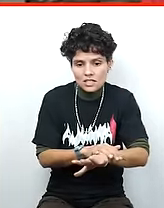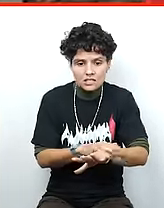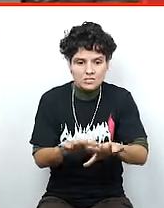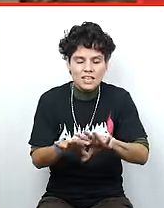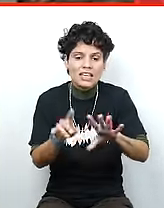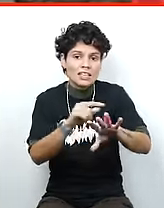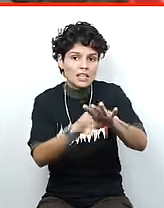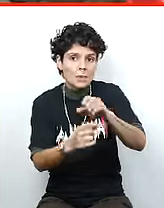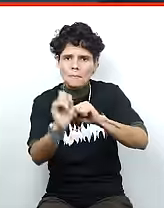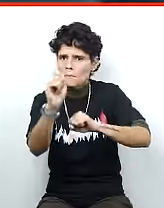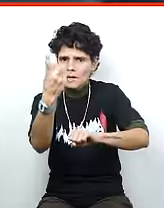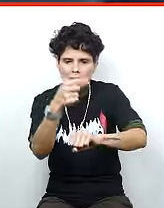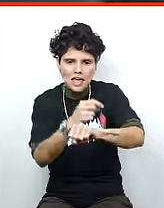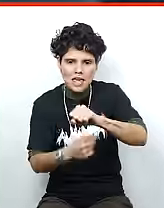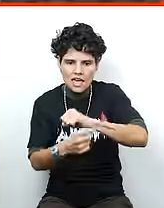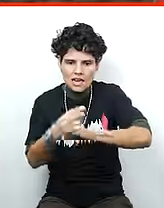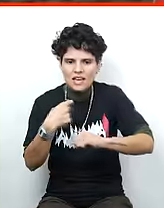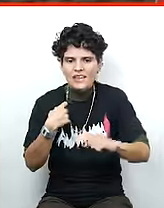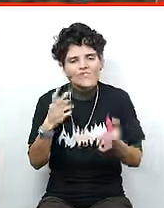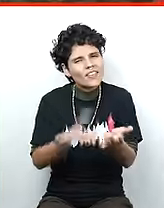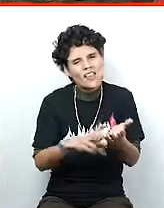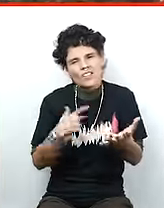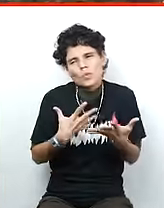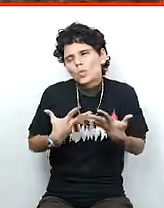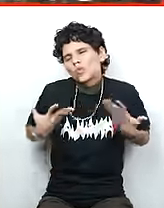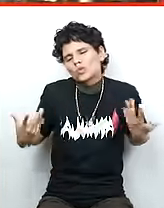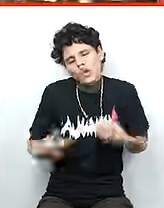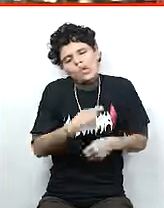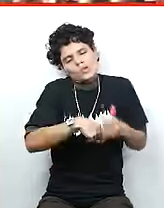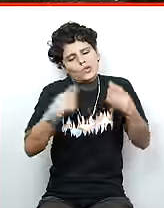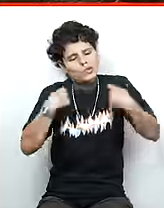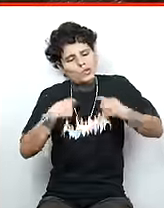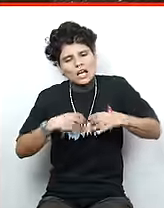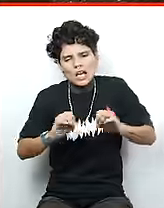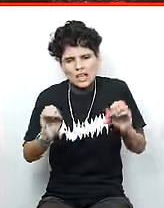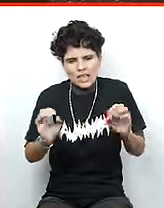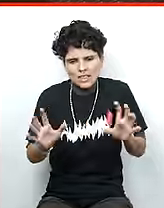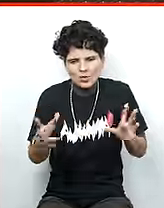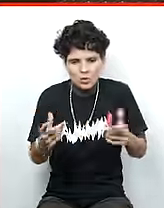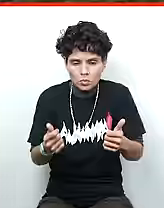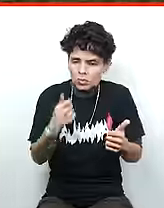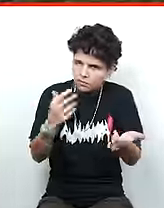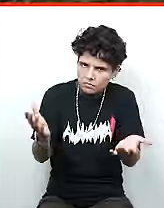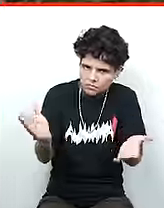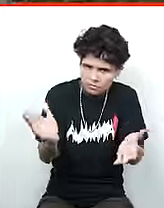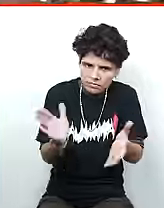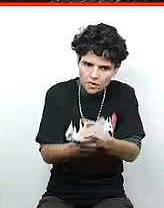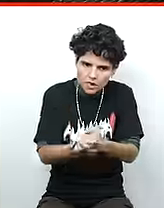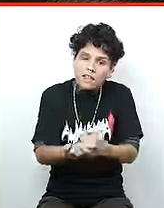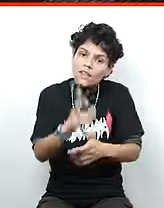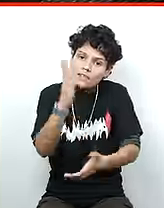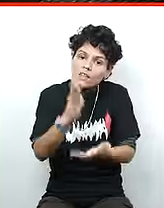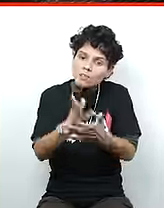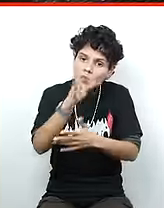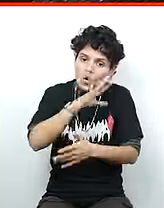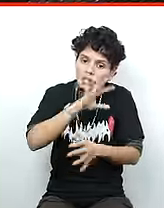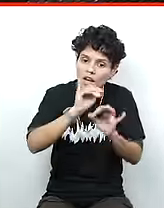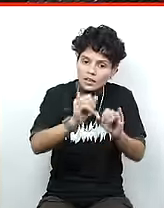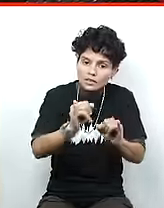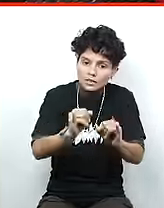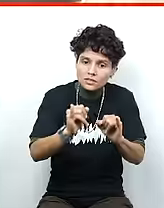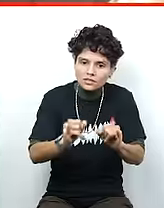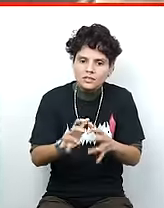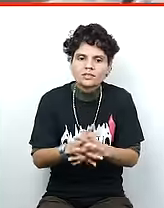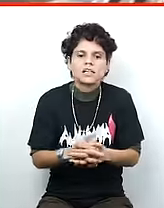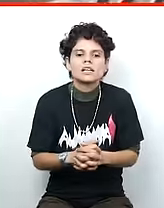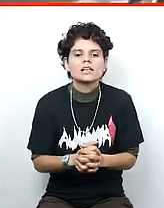viejito. Y esta fue la primera que tuve. Wow. ¿Viste? Que yo tampoco tengo tantas cuestiones que no. Ese, pero no, pero tú tienes que usarla de repente, sí, quiero sí, ver no, en sí, el